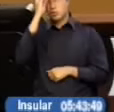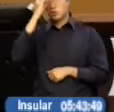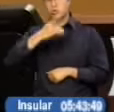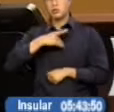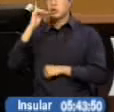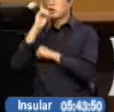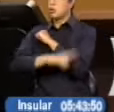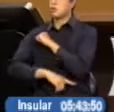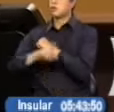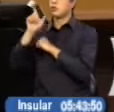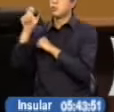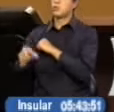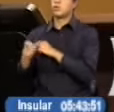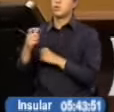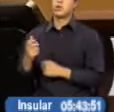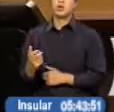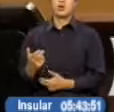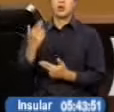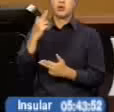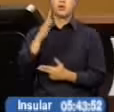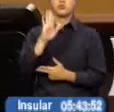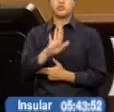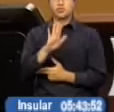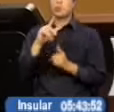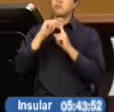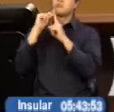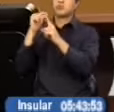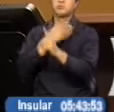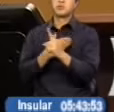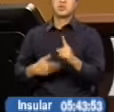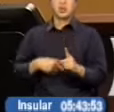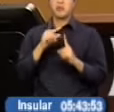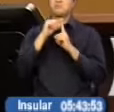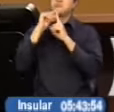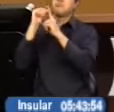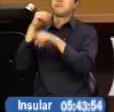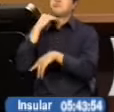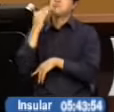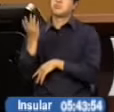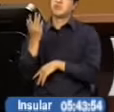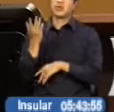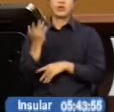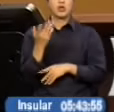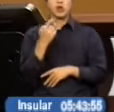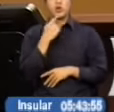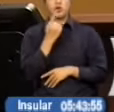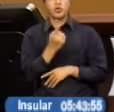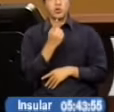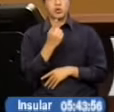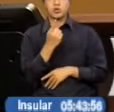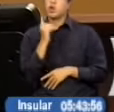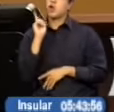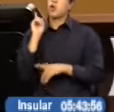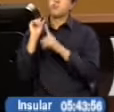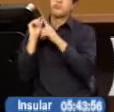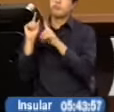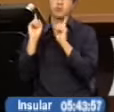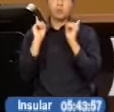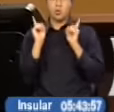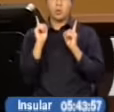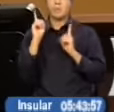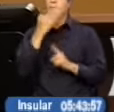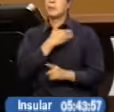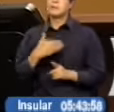a un oficial que mandó una carta insultante al presidente argumentando no que no lo insultaba sino que